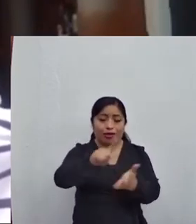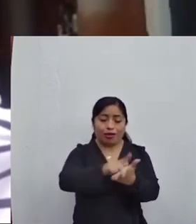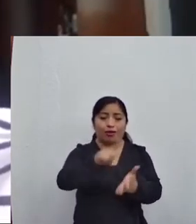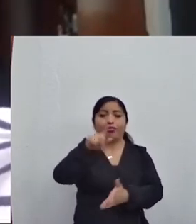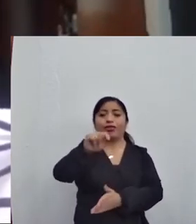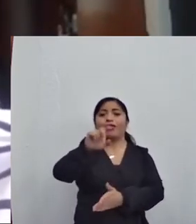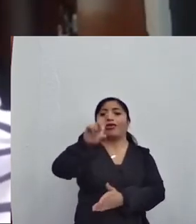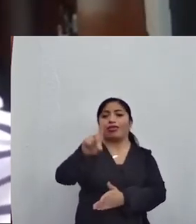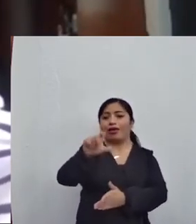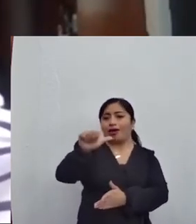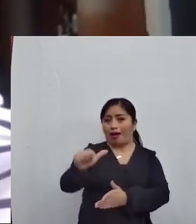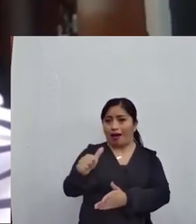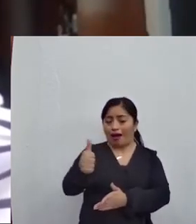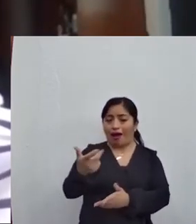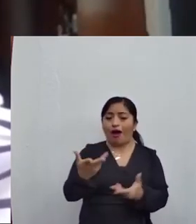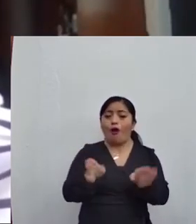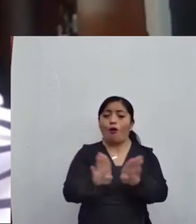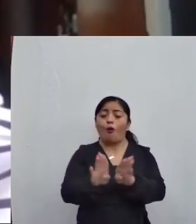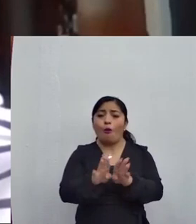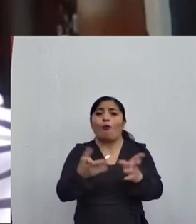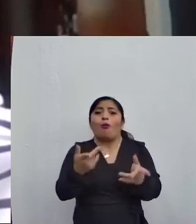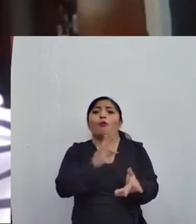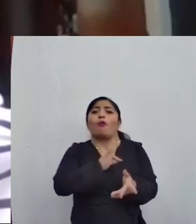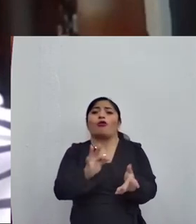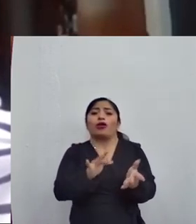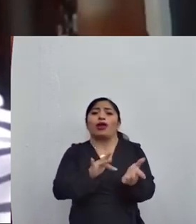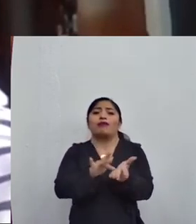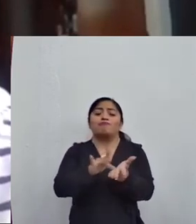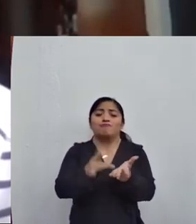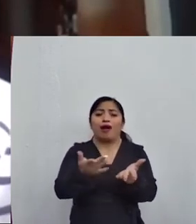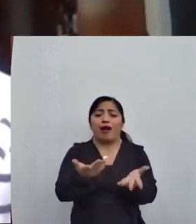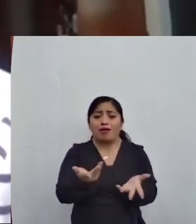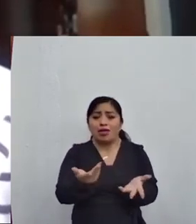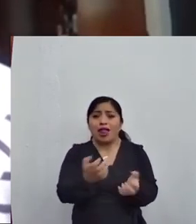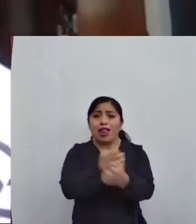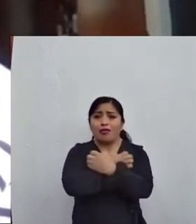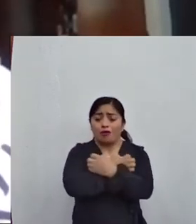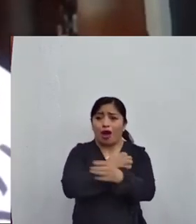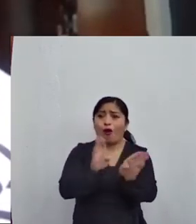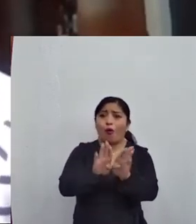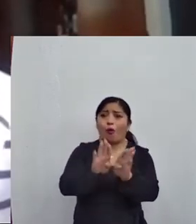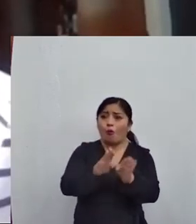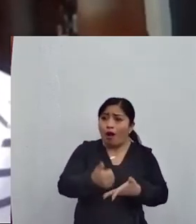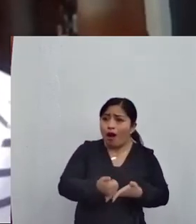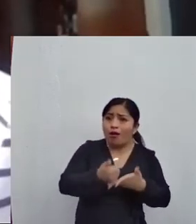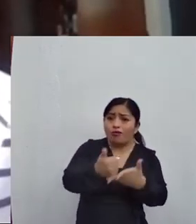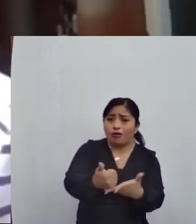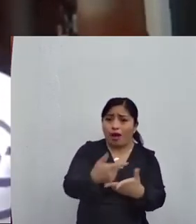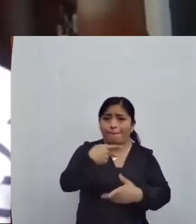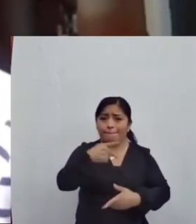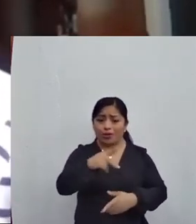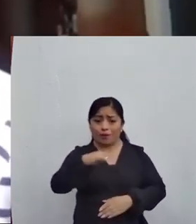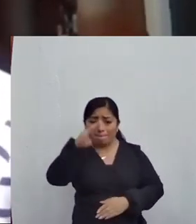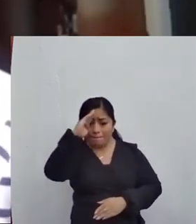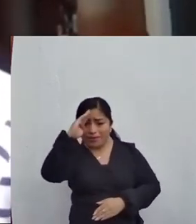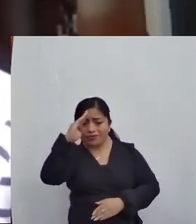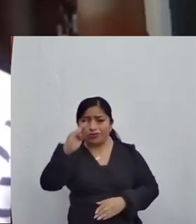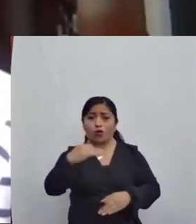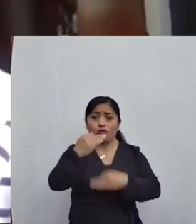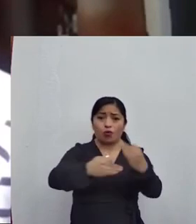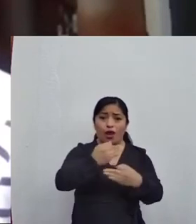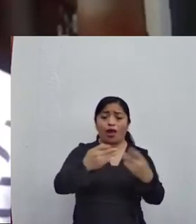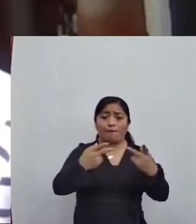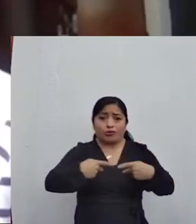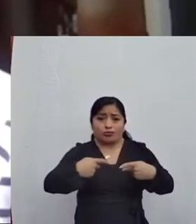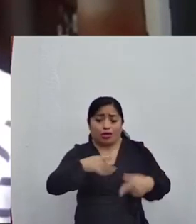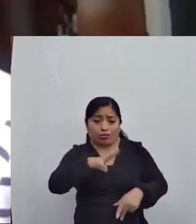del espectro autista, tiene las leyes de educación inclusiva, pero siento que todas las personas conocen la ley porque la llevas a la